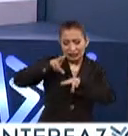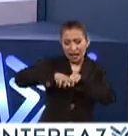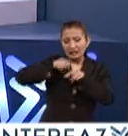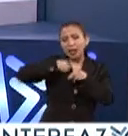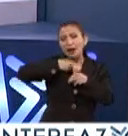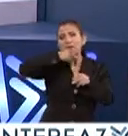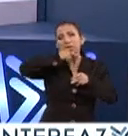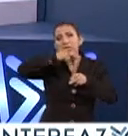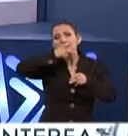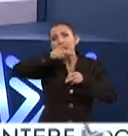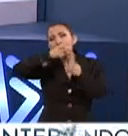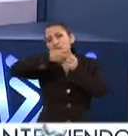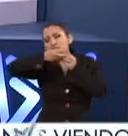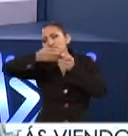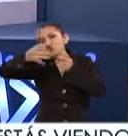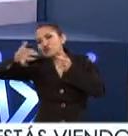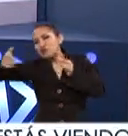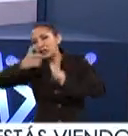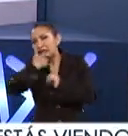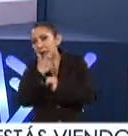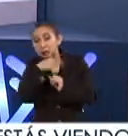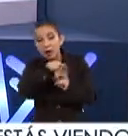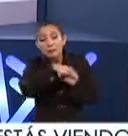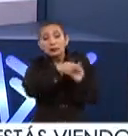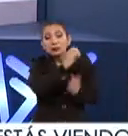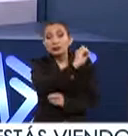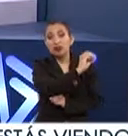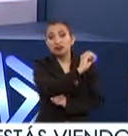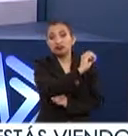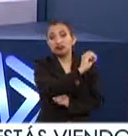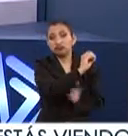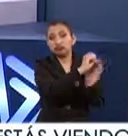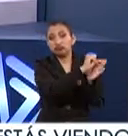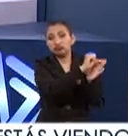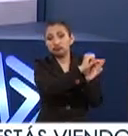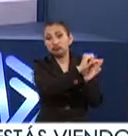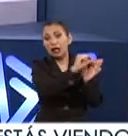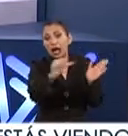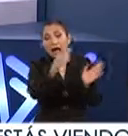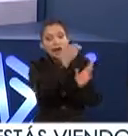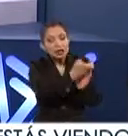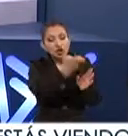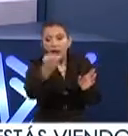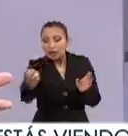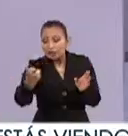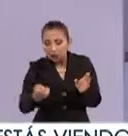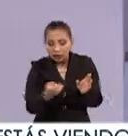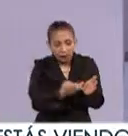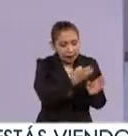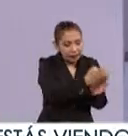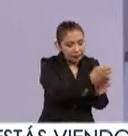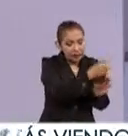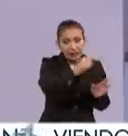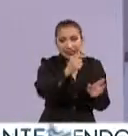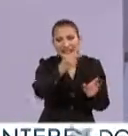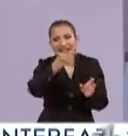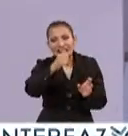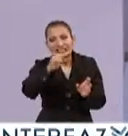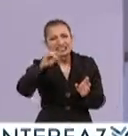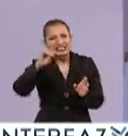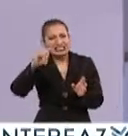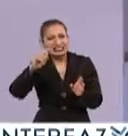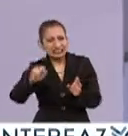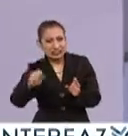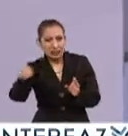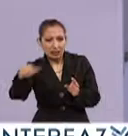ahí hasta el infinito con el inglés. Pero hay que empezar de la molécula de lo que es, esto es, this is, it's. Y sin embargo es lo